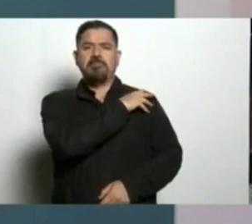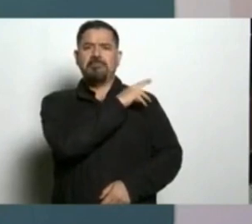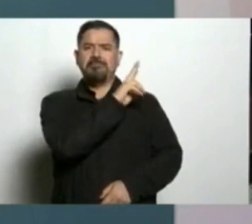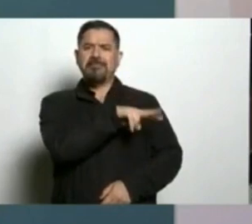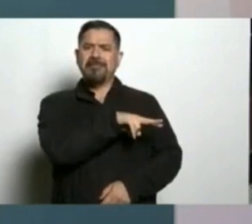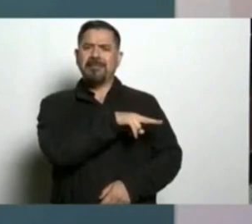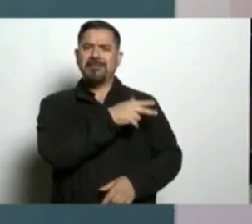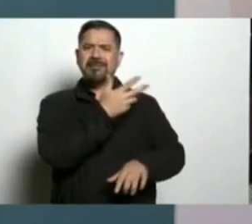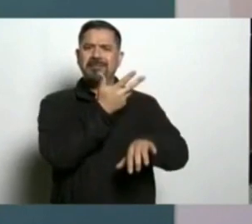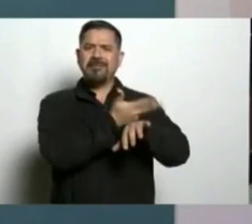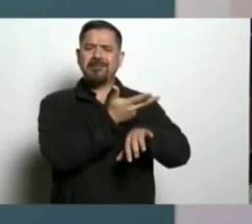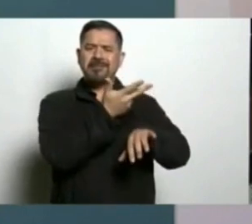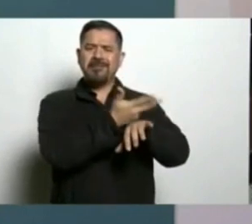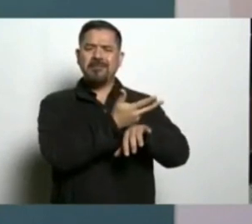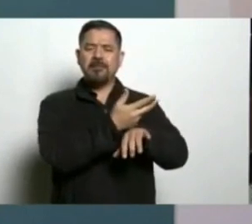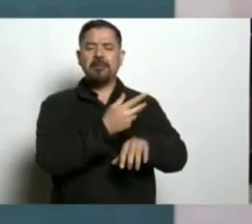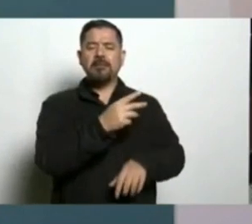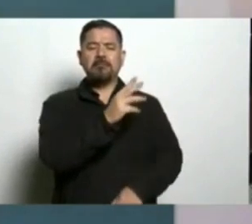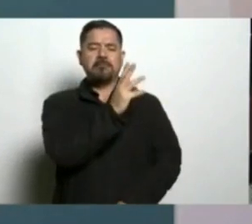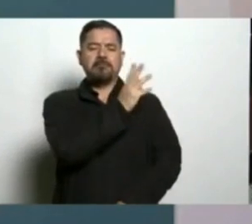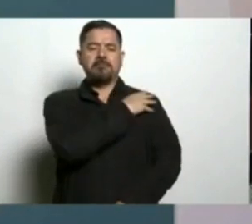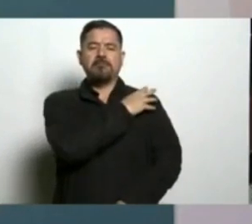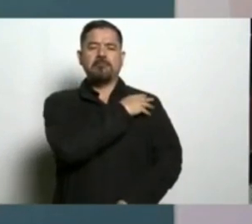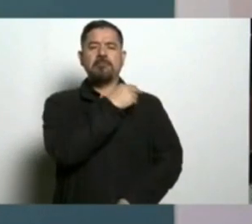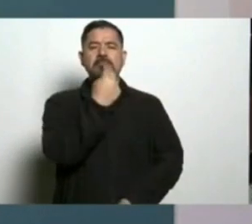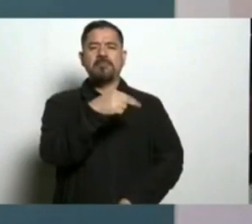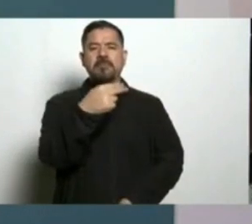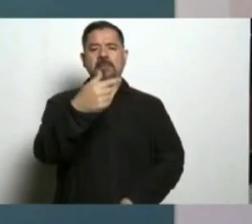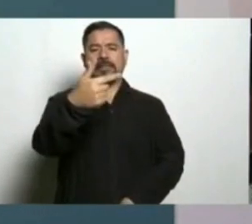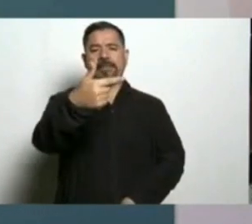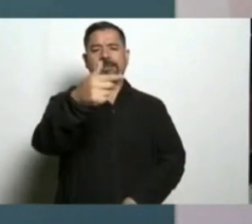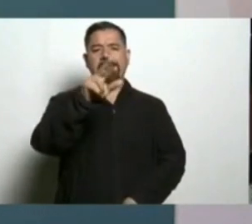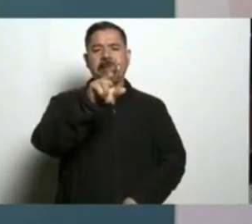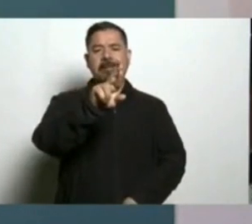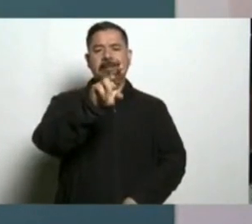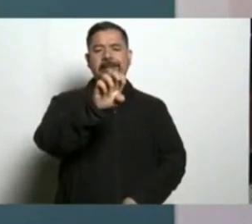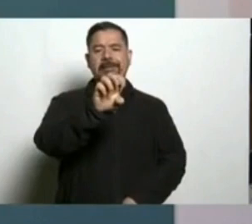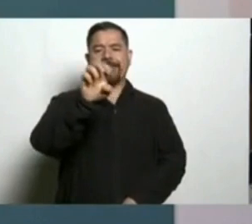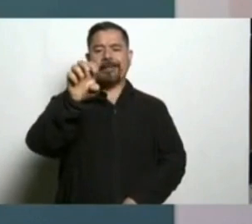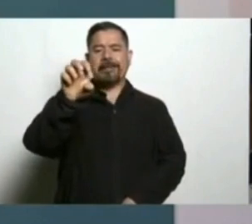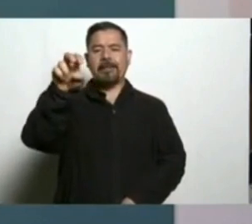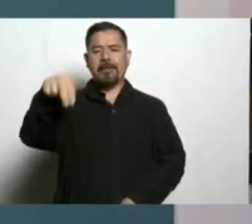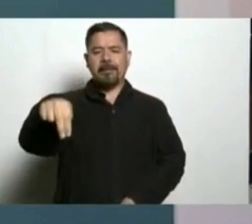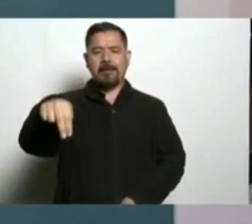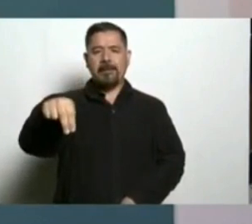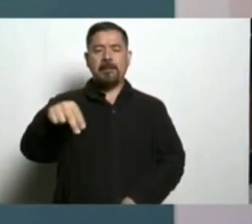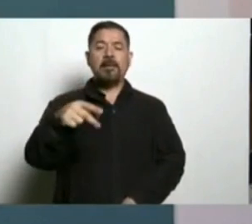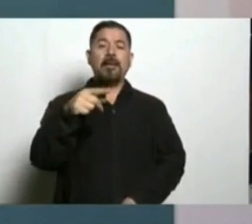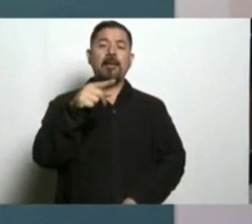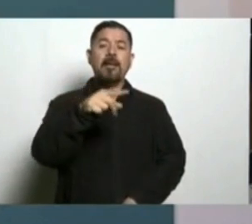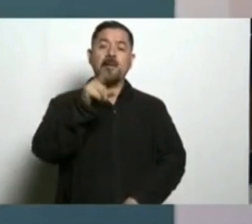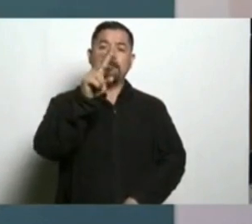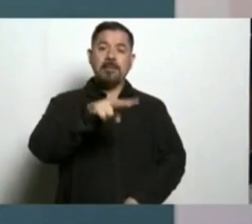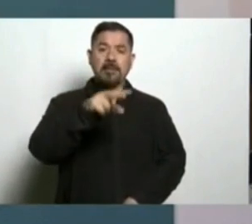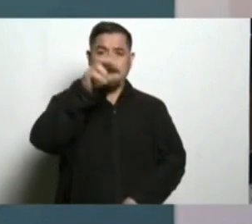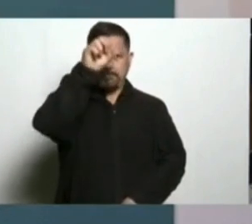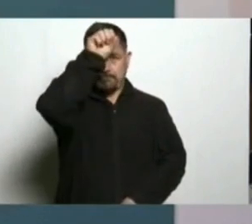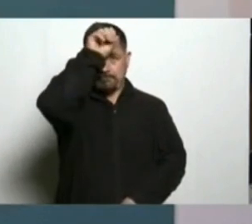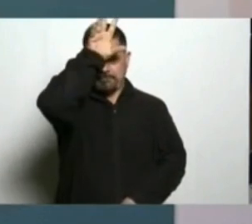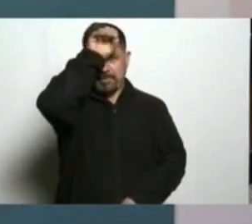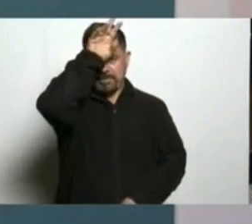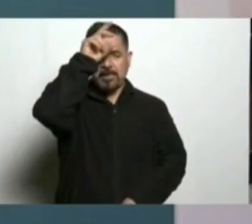estadounidense, el coronel Green, que era el dueño de la mina,